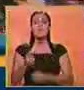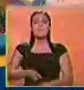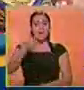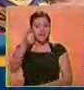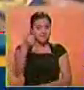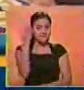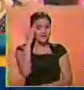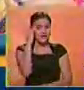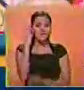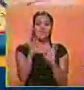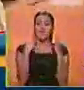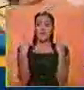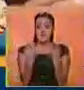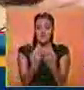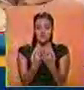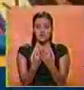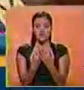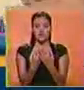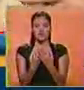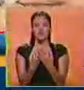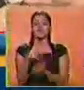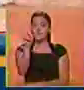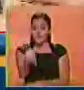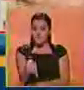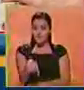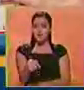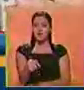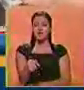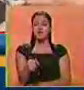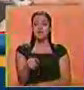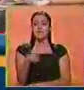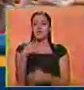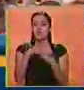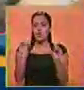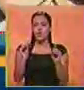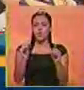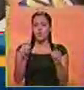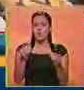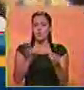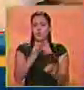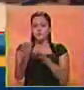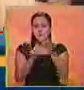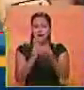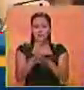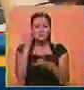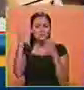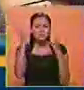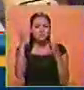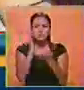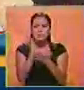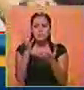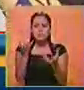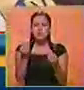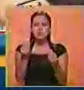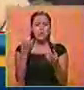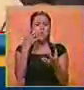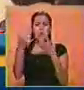él, de sus familiares e incluso de sus testaferros. Hoy observamos,